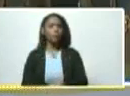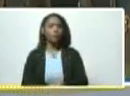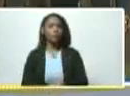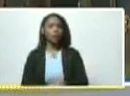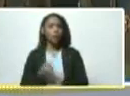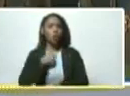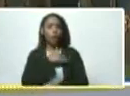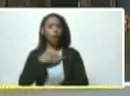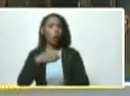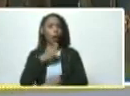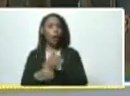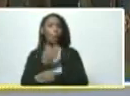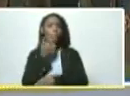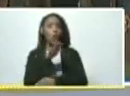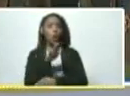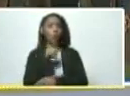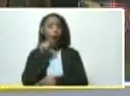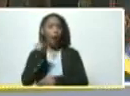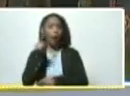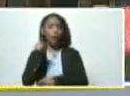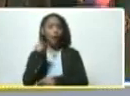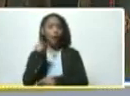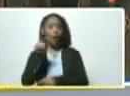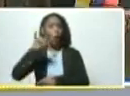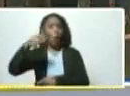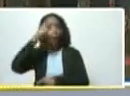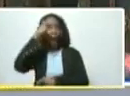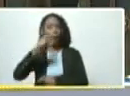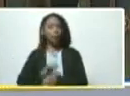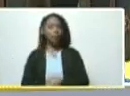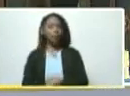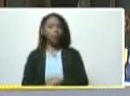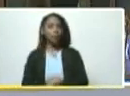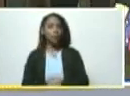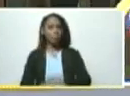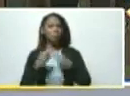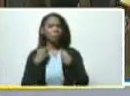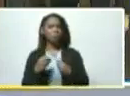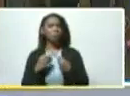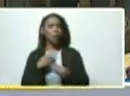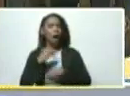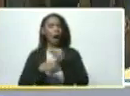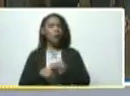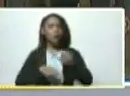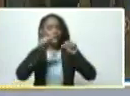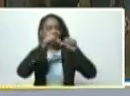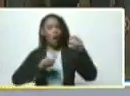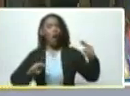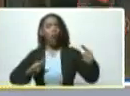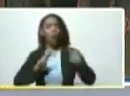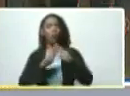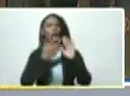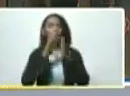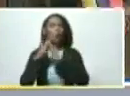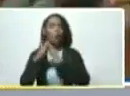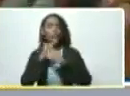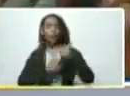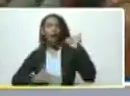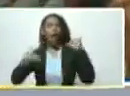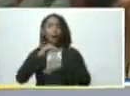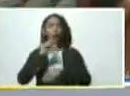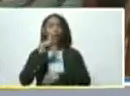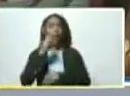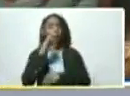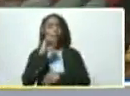Quiero ir pronto para allá, a Riaza, para hacer un encuentro con la comunidad de Altos